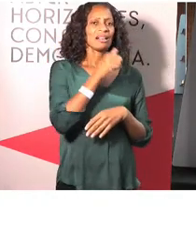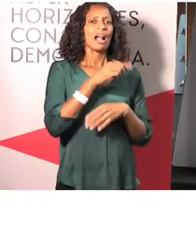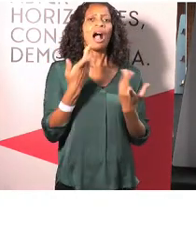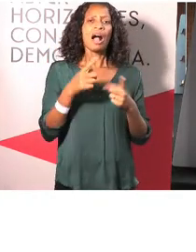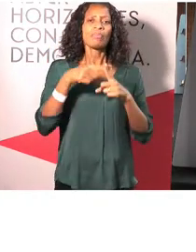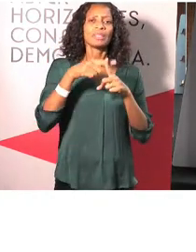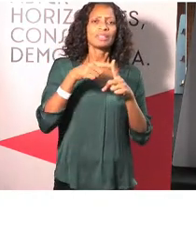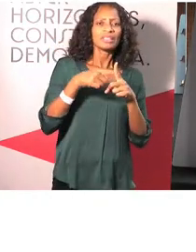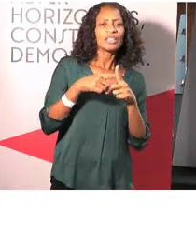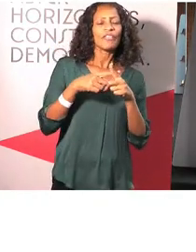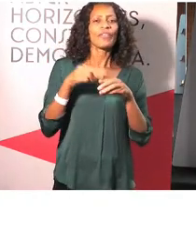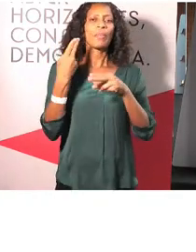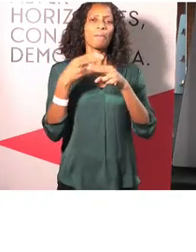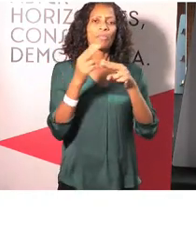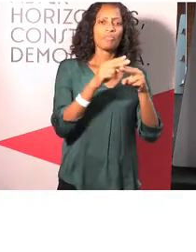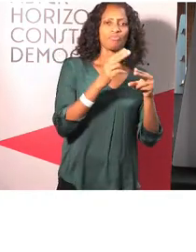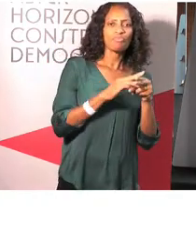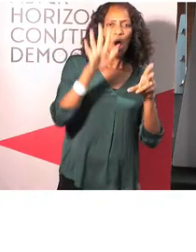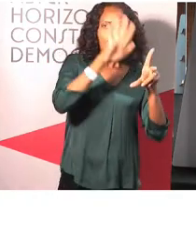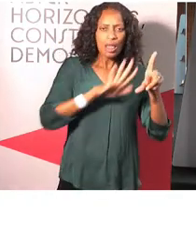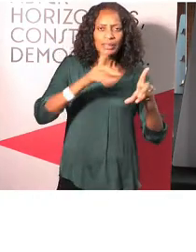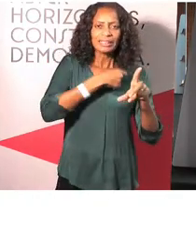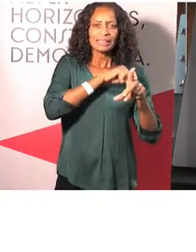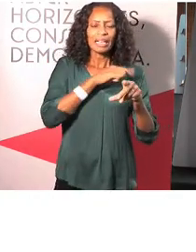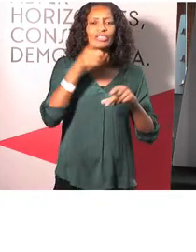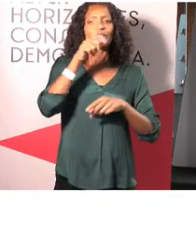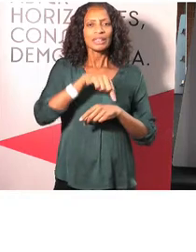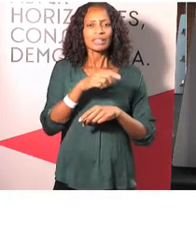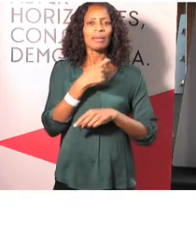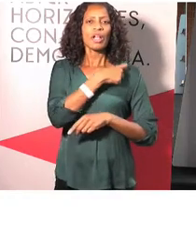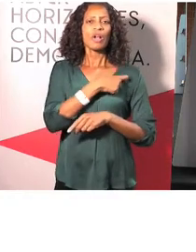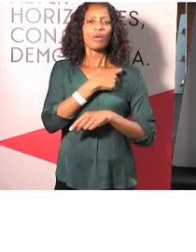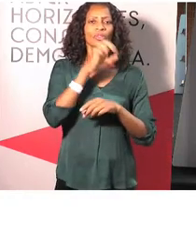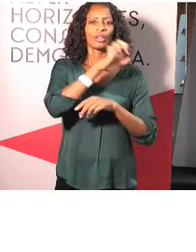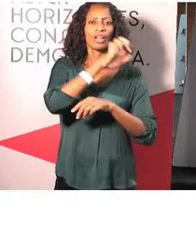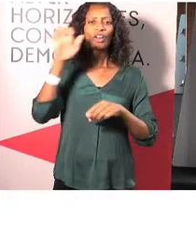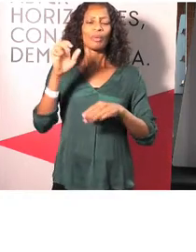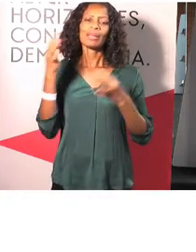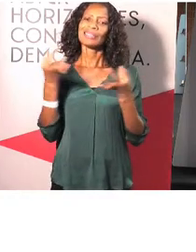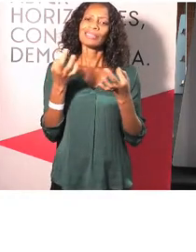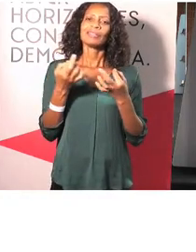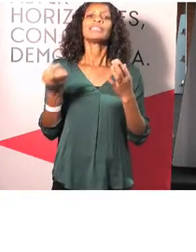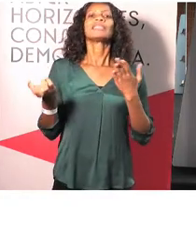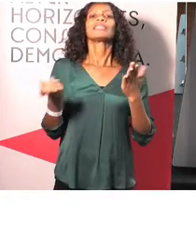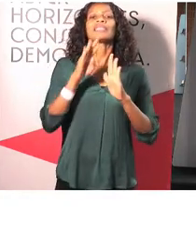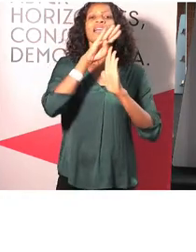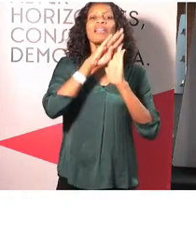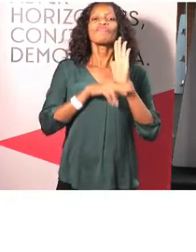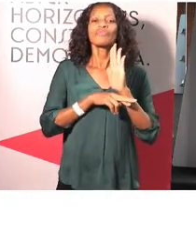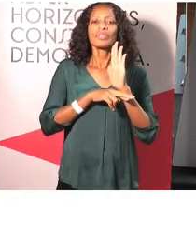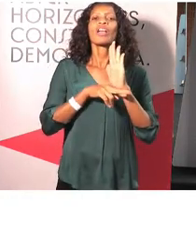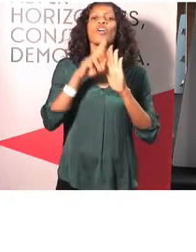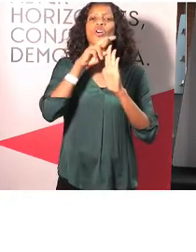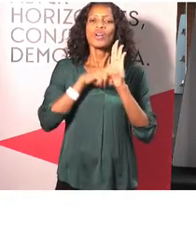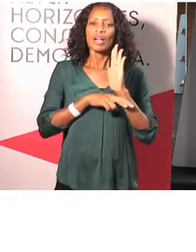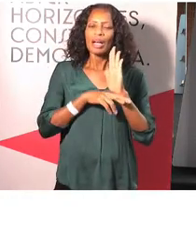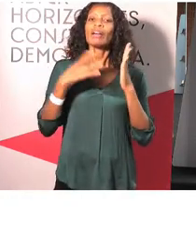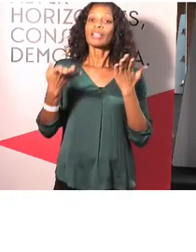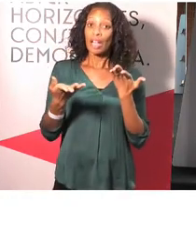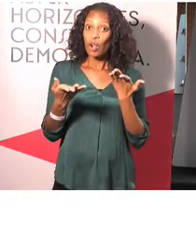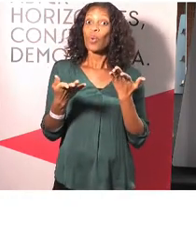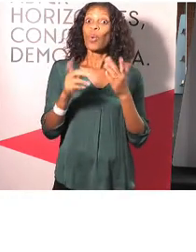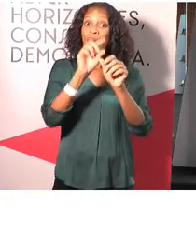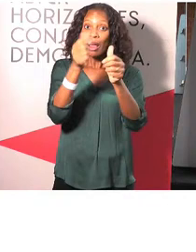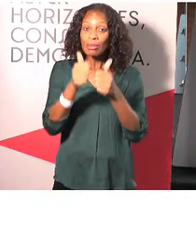nivel de políticas de la Comisión Europea, regular la restricción de los modelos extraccionistas, regular,